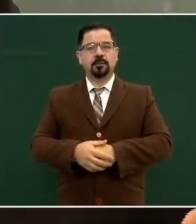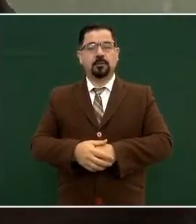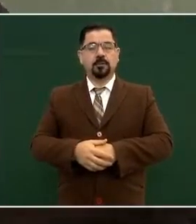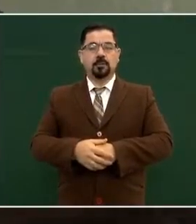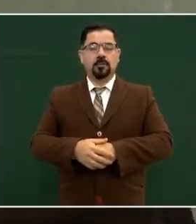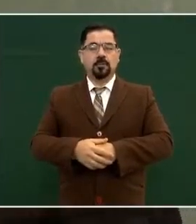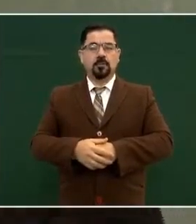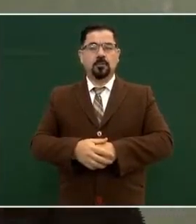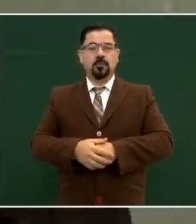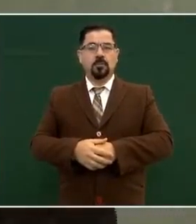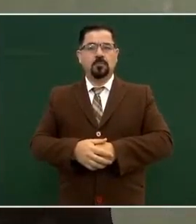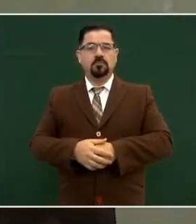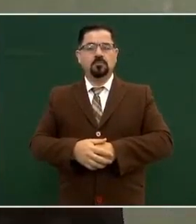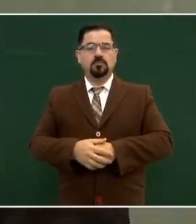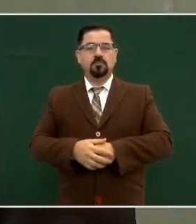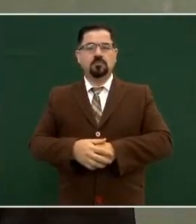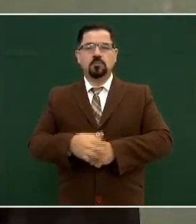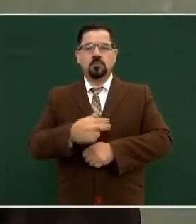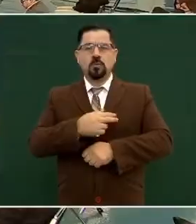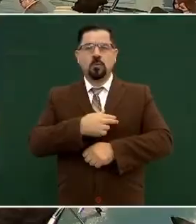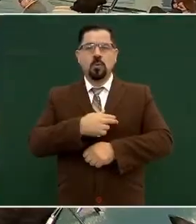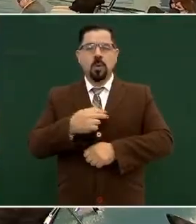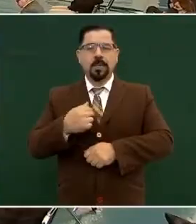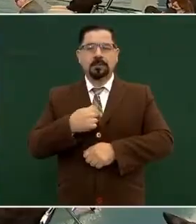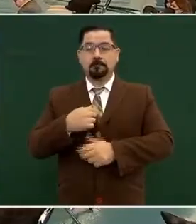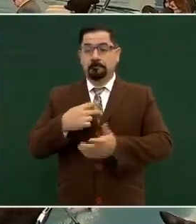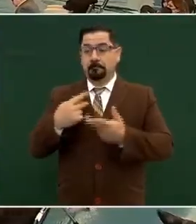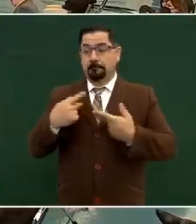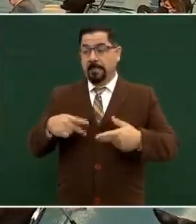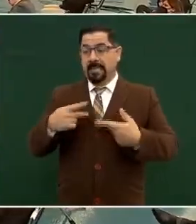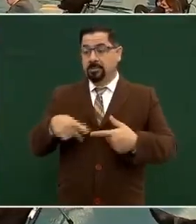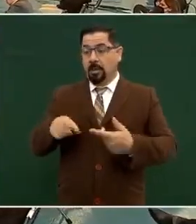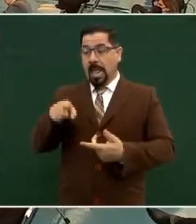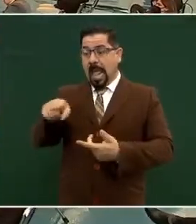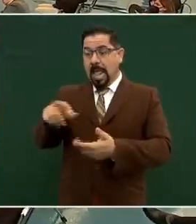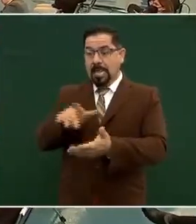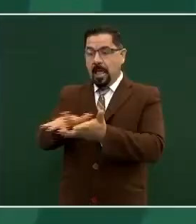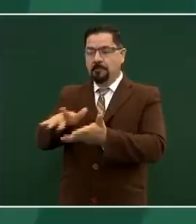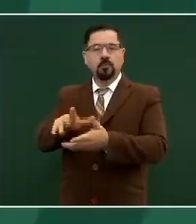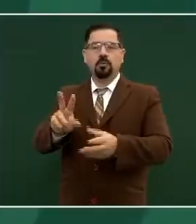personalizo, es el apoyo al pueblo de Sonora,